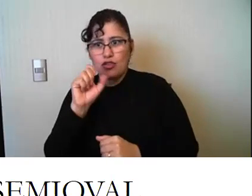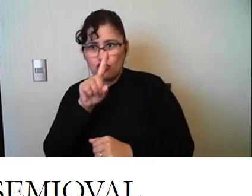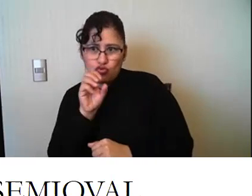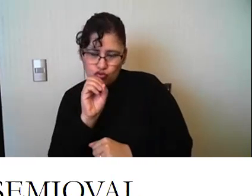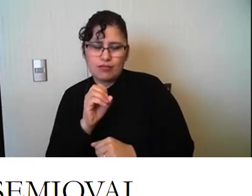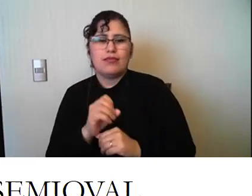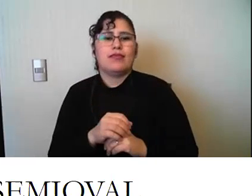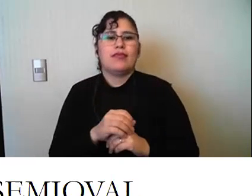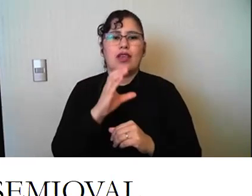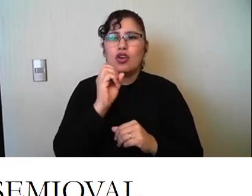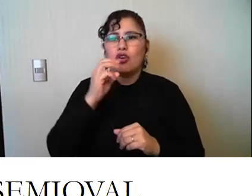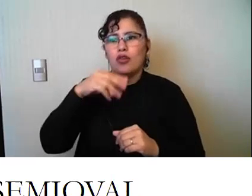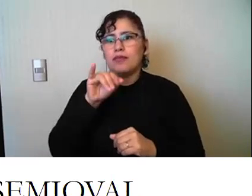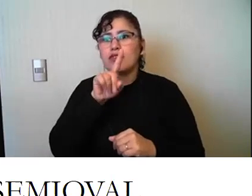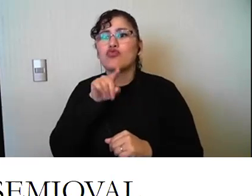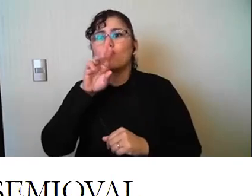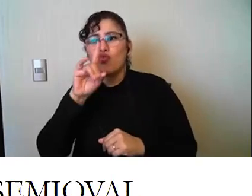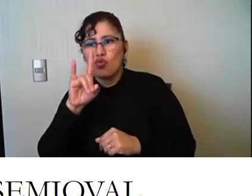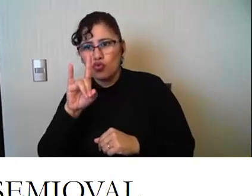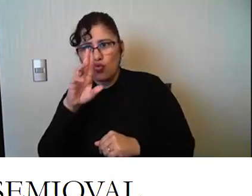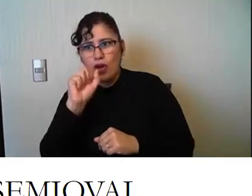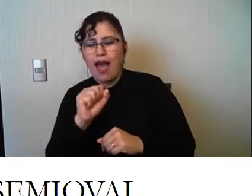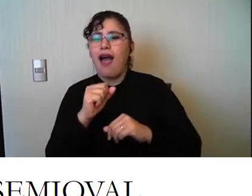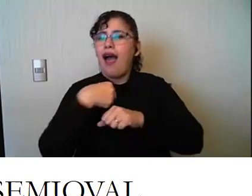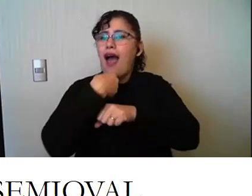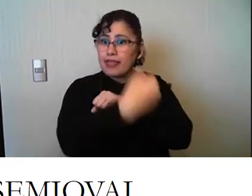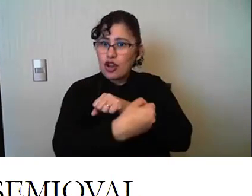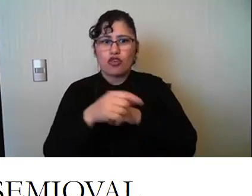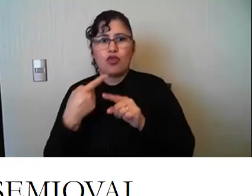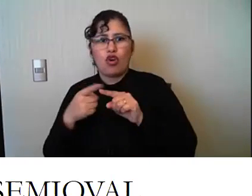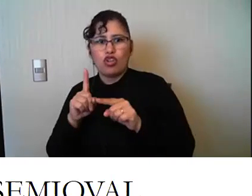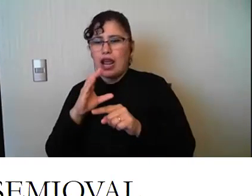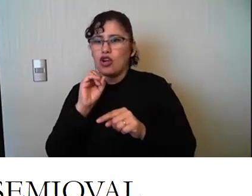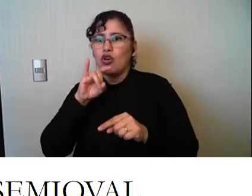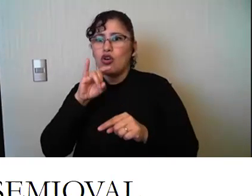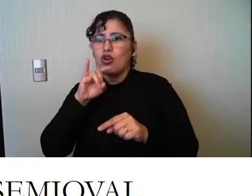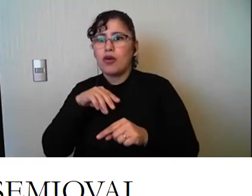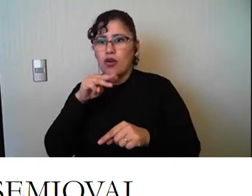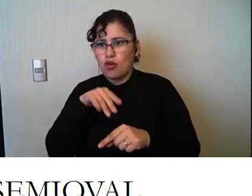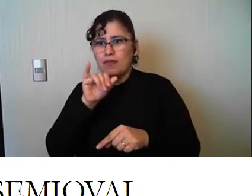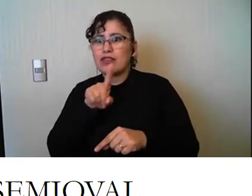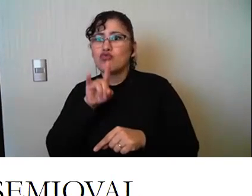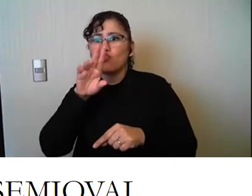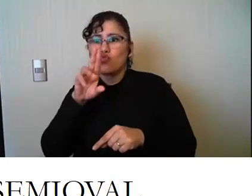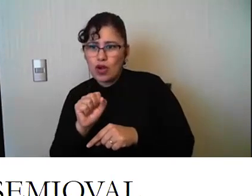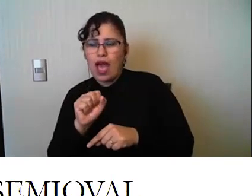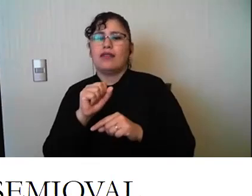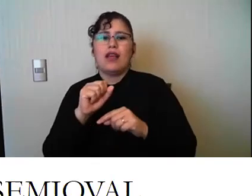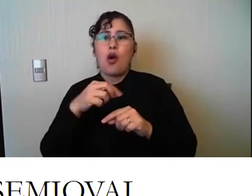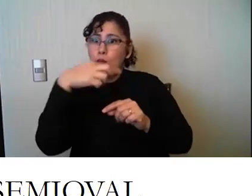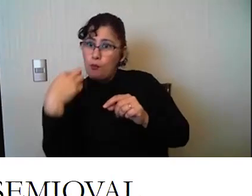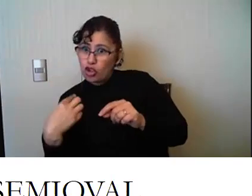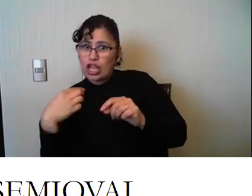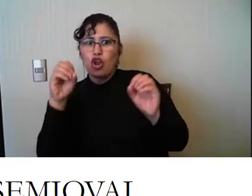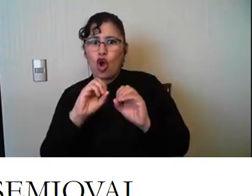la comisura anterior, otra comisura que se denomina posterior, o también en algunos autores